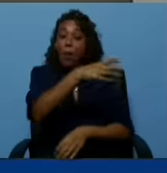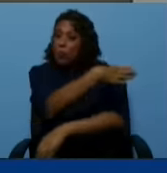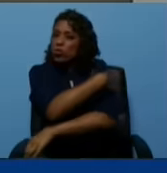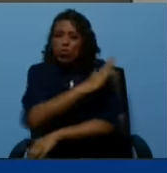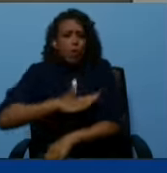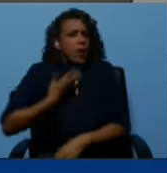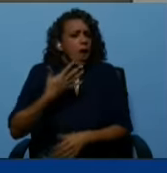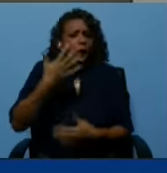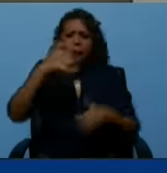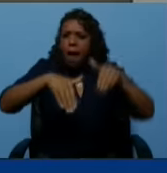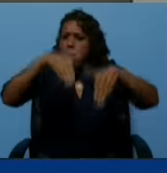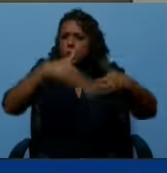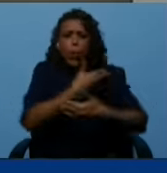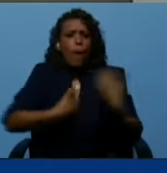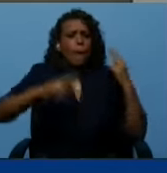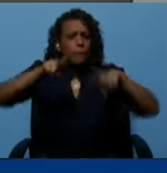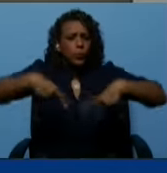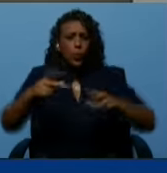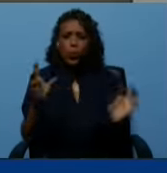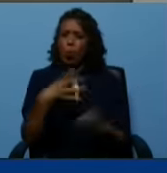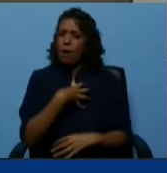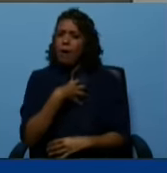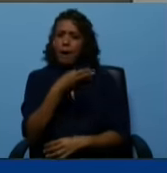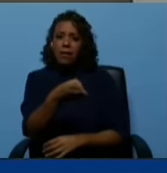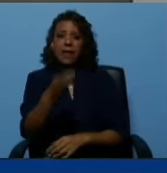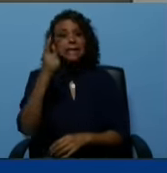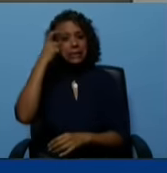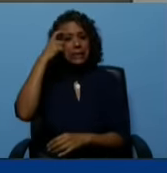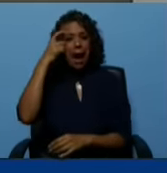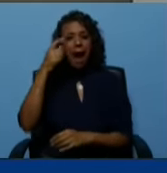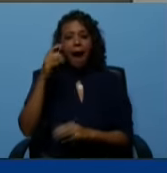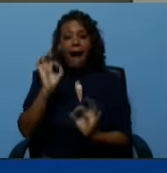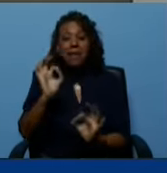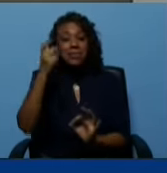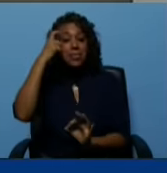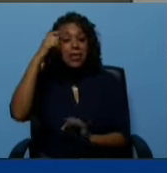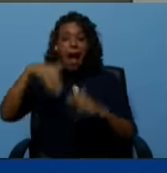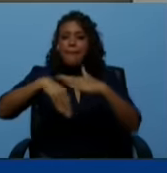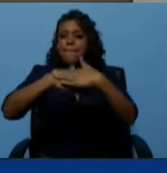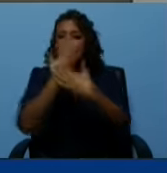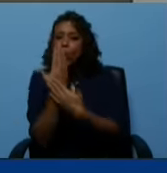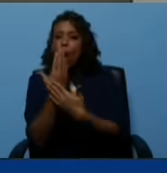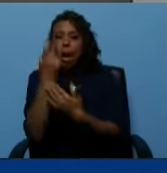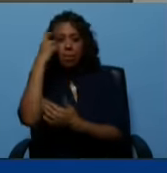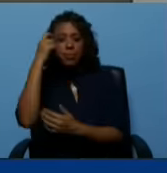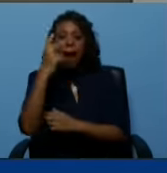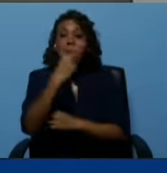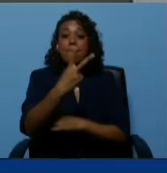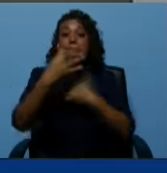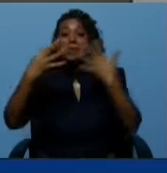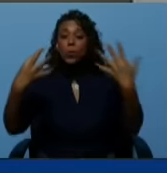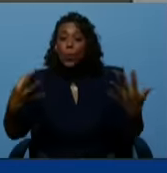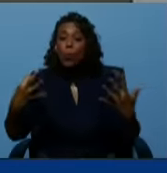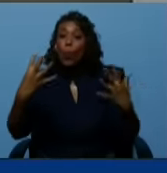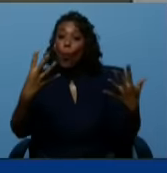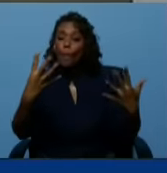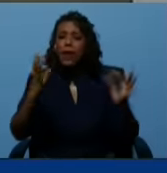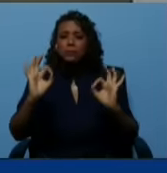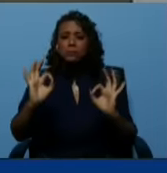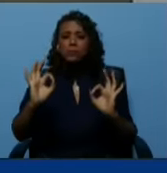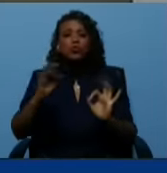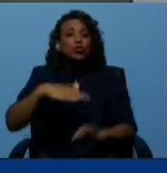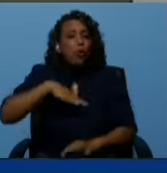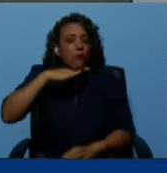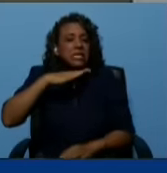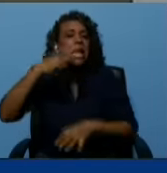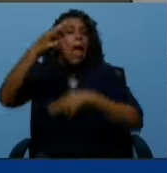Yo se lo dije al pueblo, ya era madrugada del 29, ya eran las 12 de la noche. Le expliqué todo esto